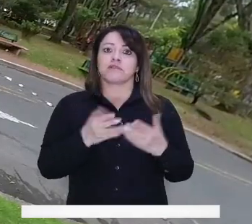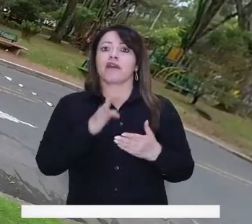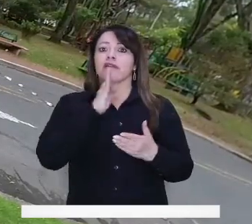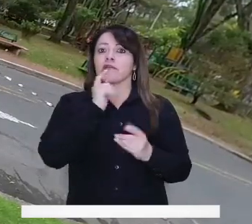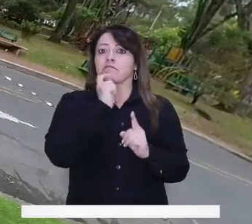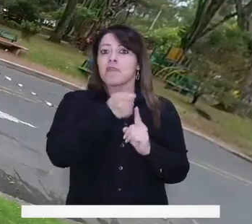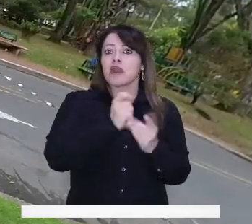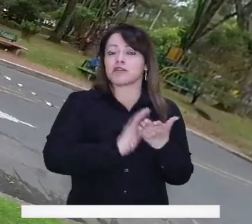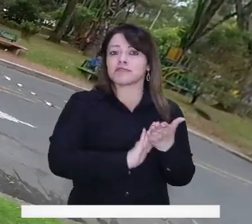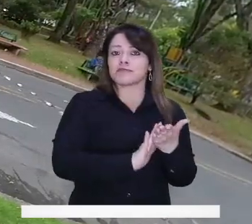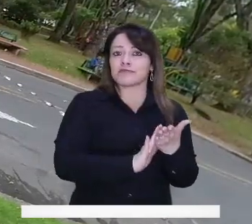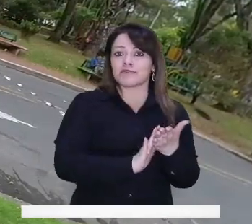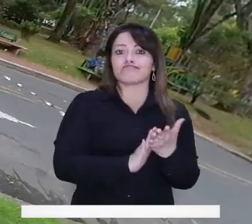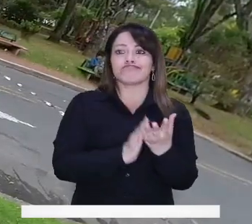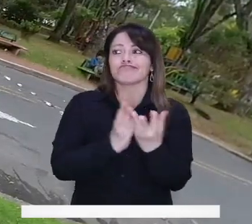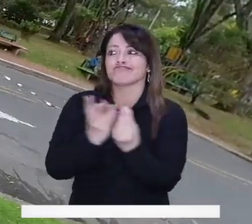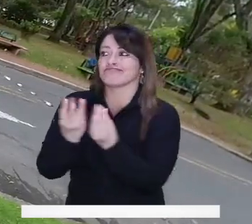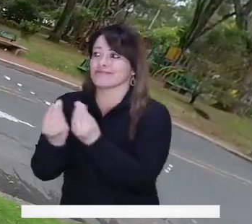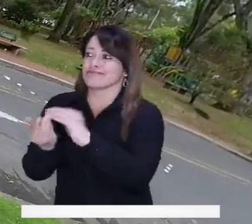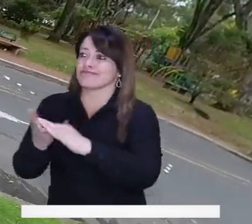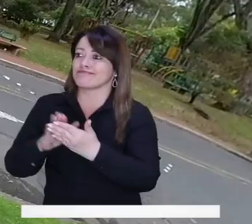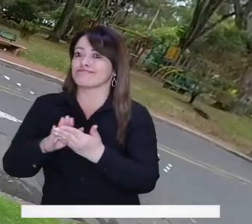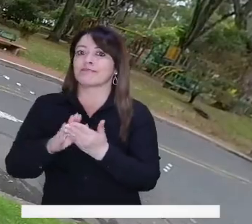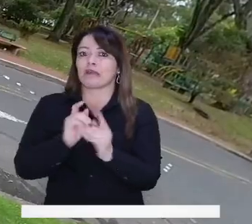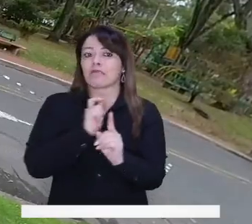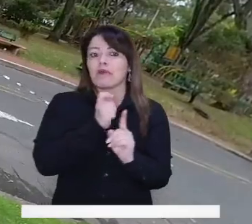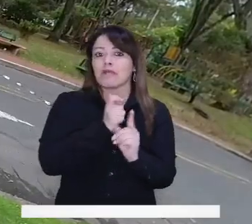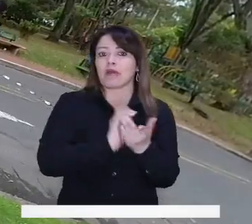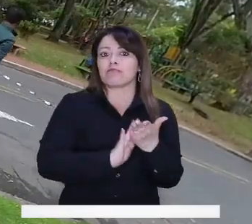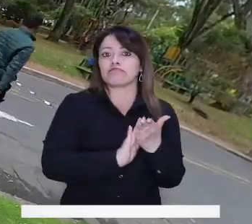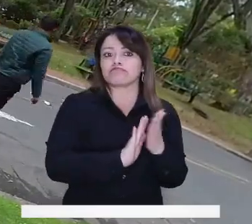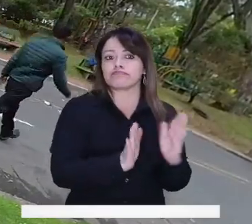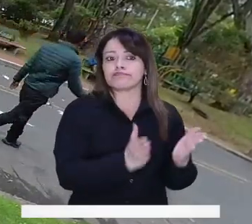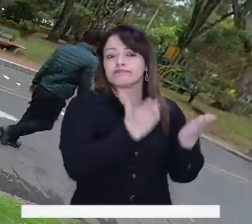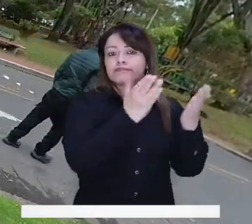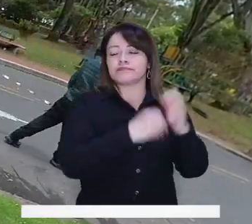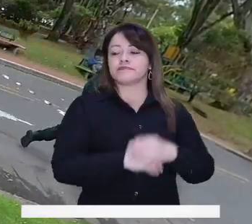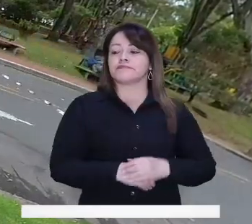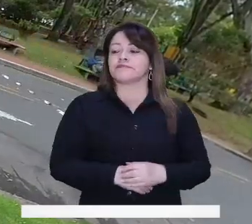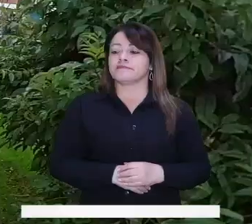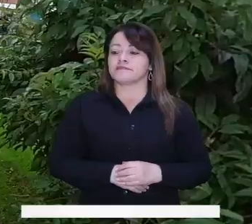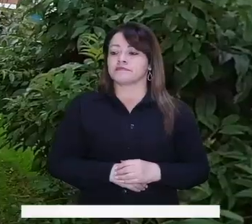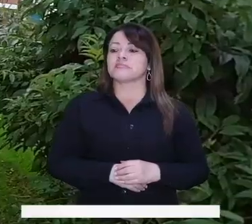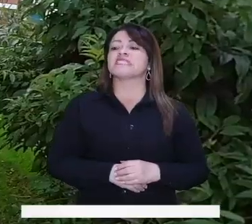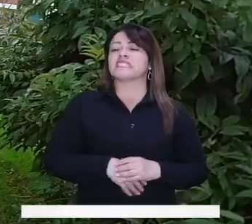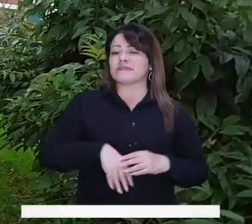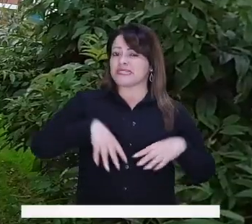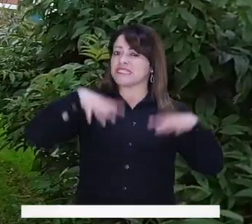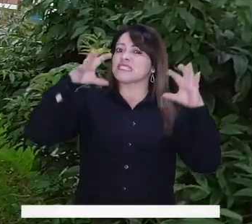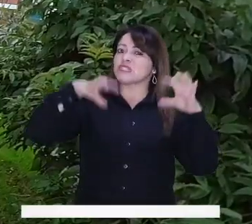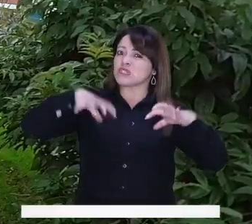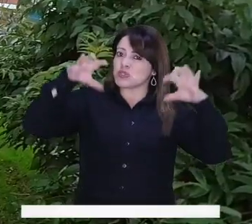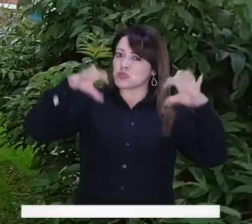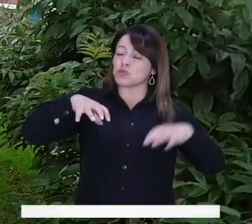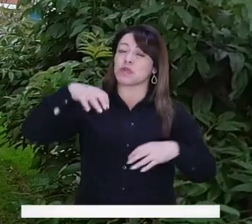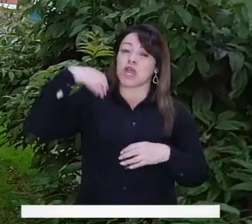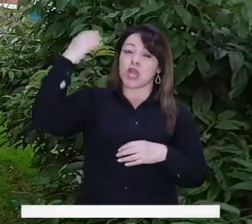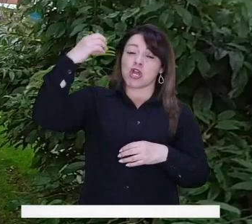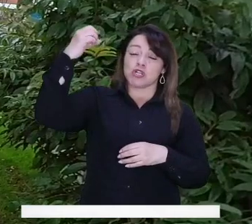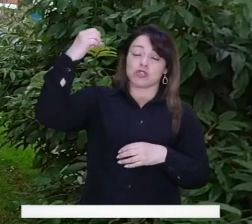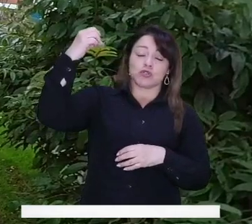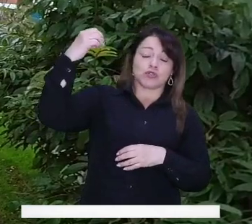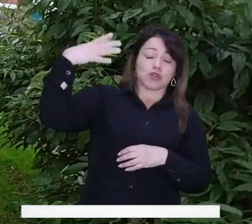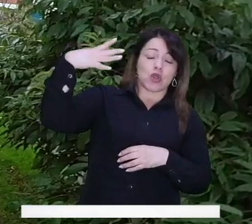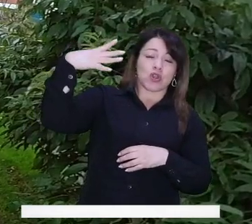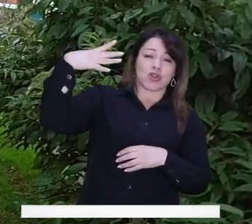copropietarios el arreglo de la cubierta y pues pagar por cuota extraordinaria para asumir estos gastos. Las cuestiones de lluvia, las cuestiones de sol